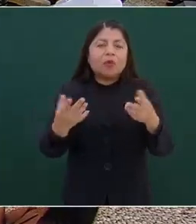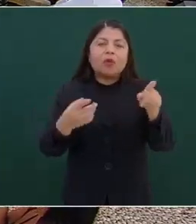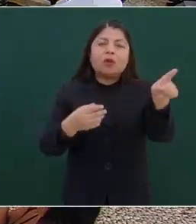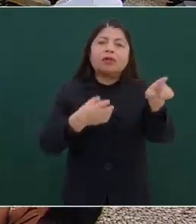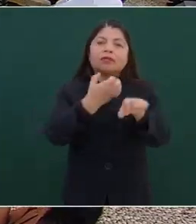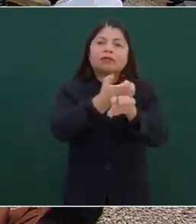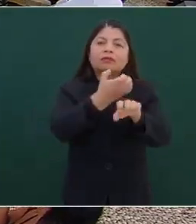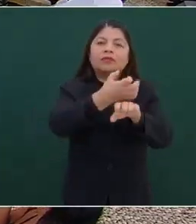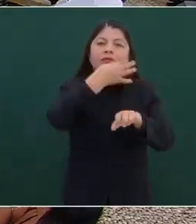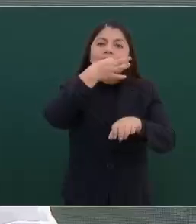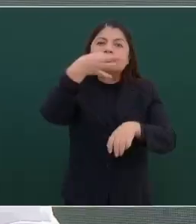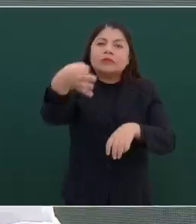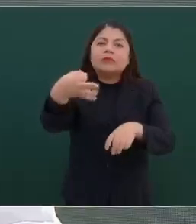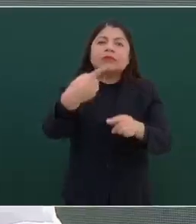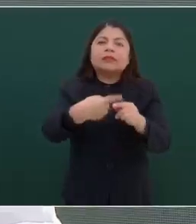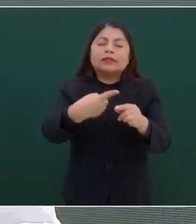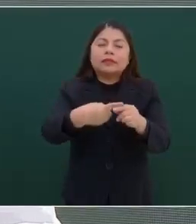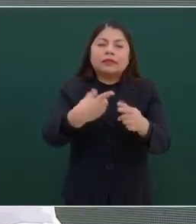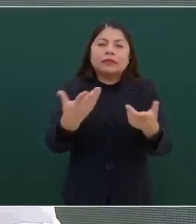Sí,